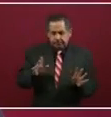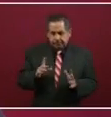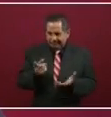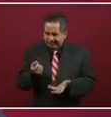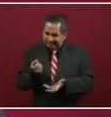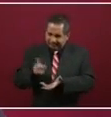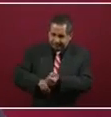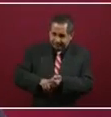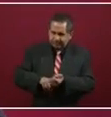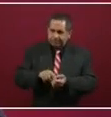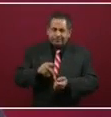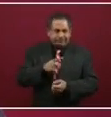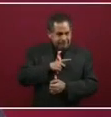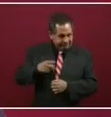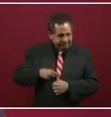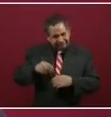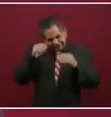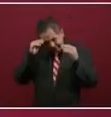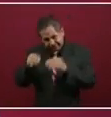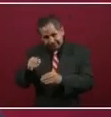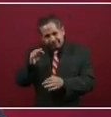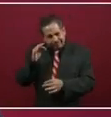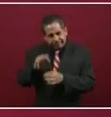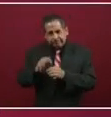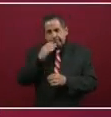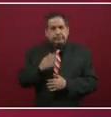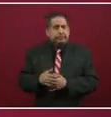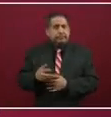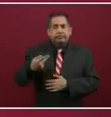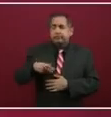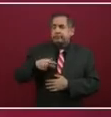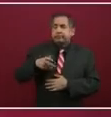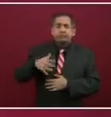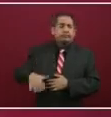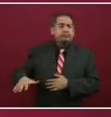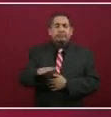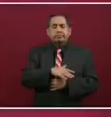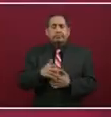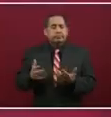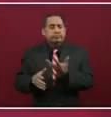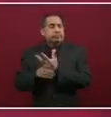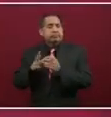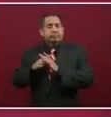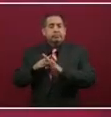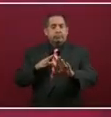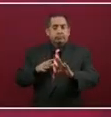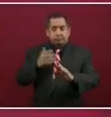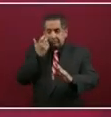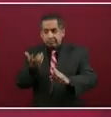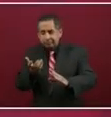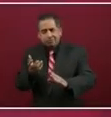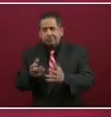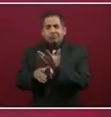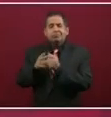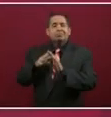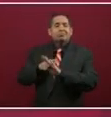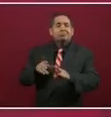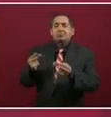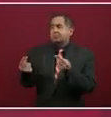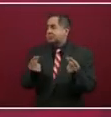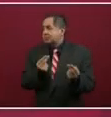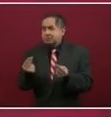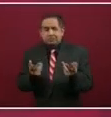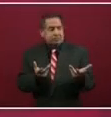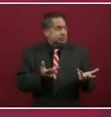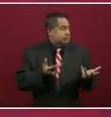el problema de fondo. La gente sale por necesidad, ya sea porque no